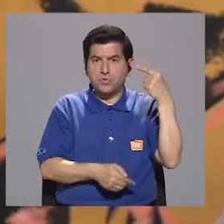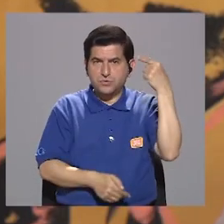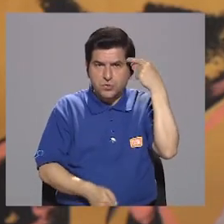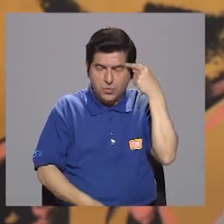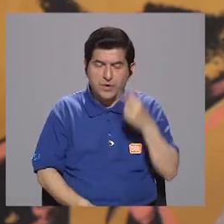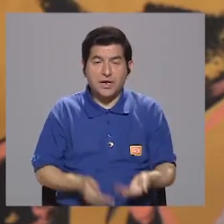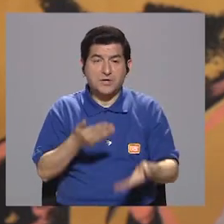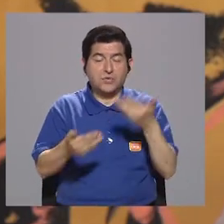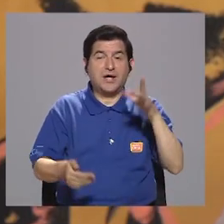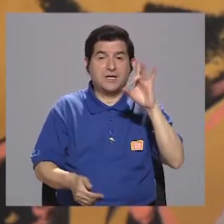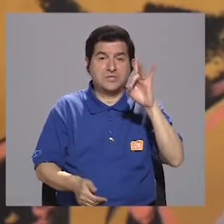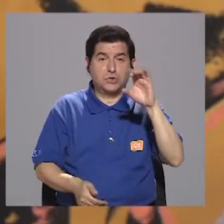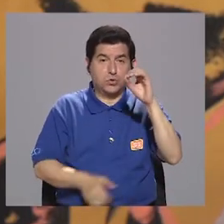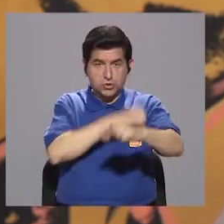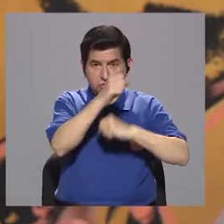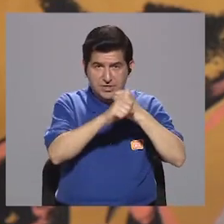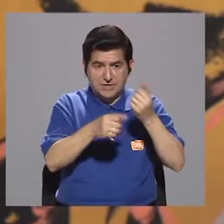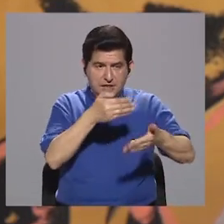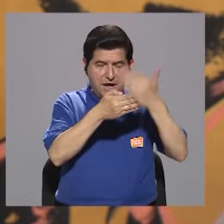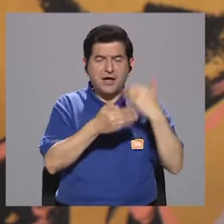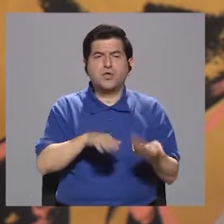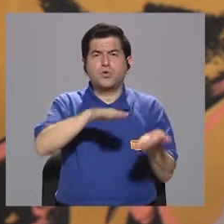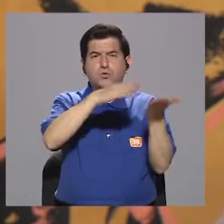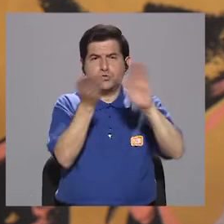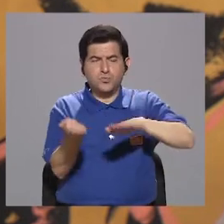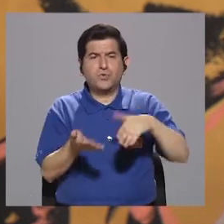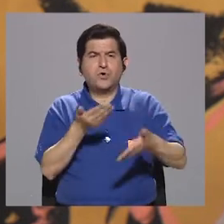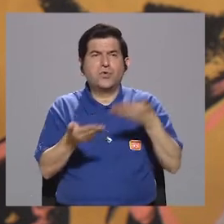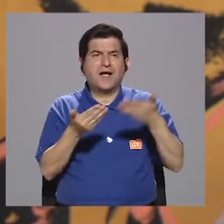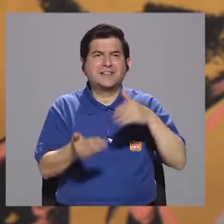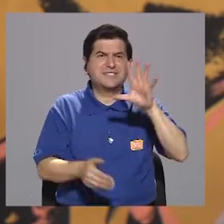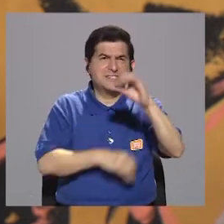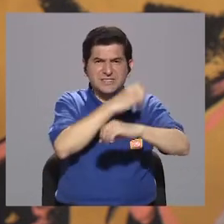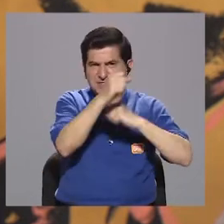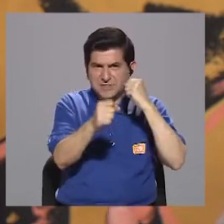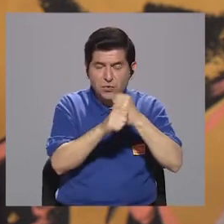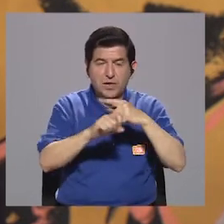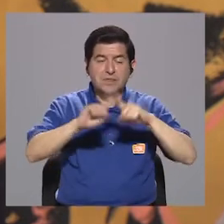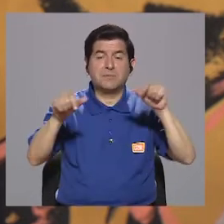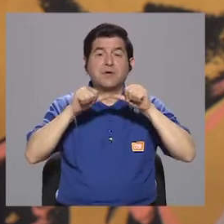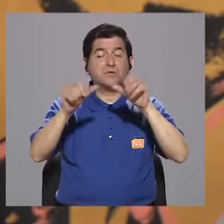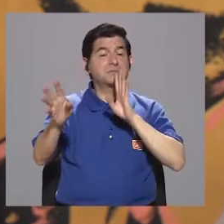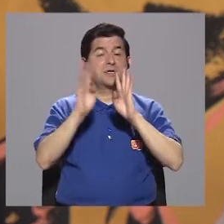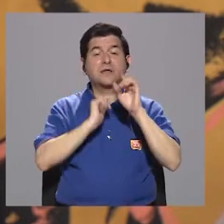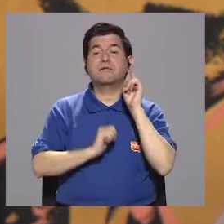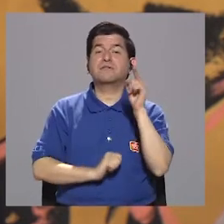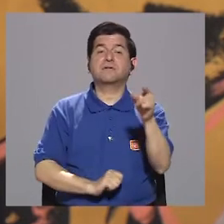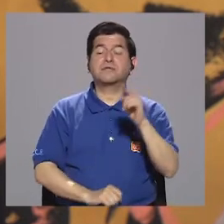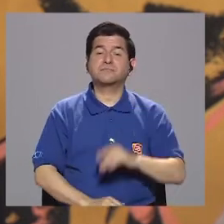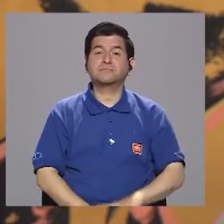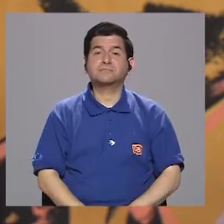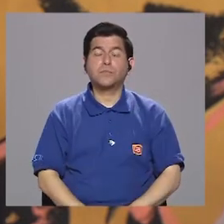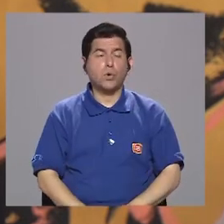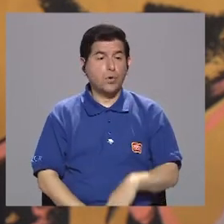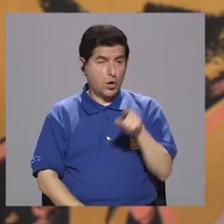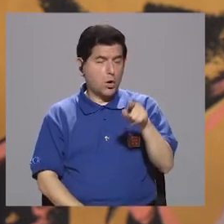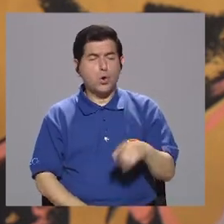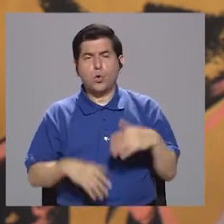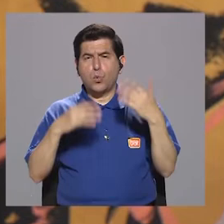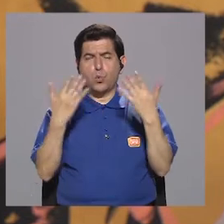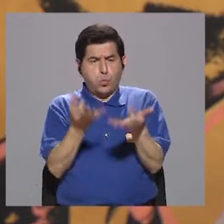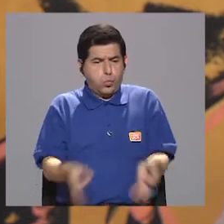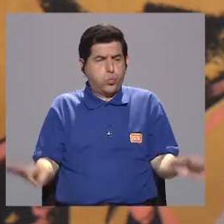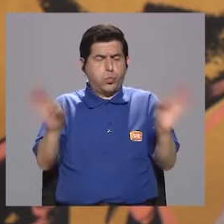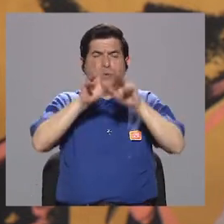hace casi 80, que murió hace casi 50 años y que seguimos hablando de él. Es la grandeza de